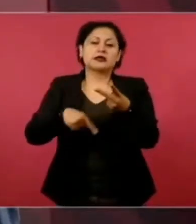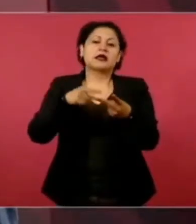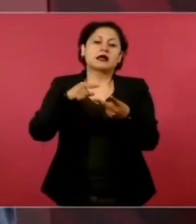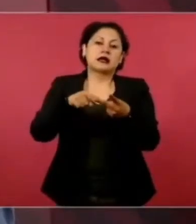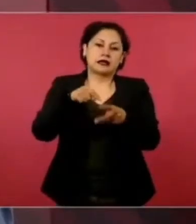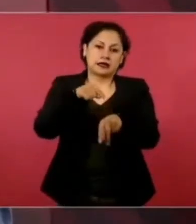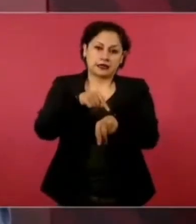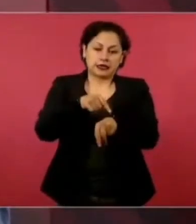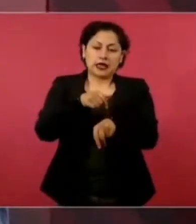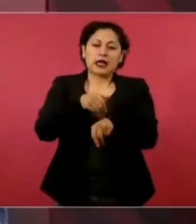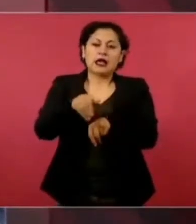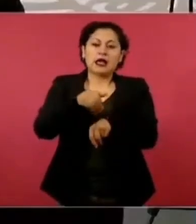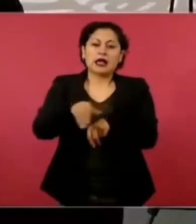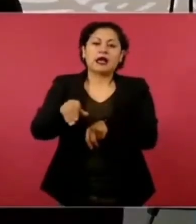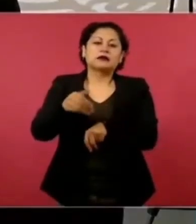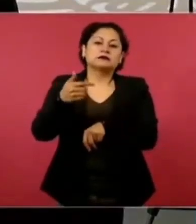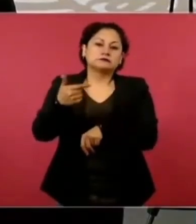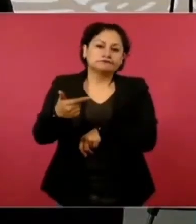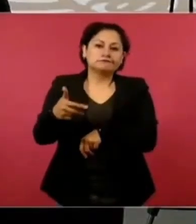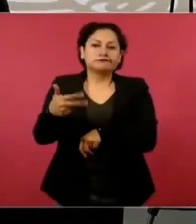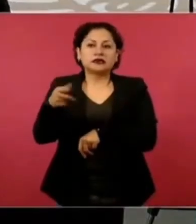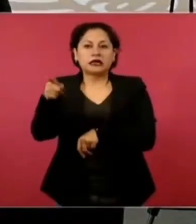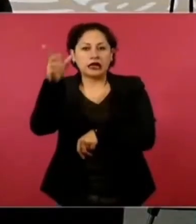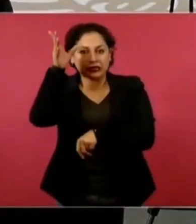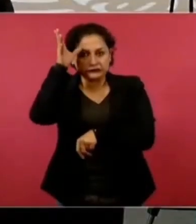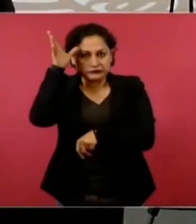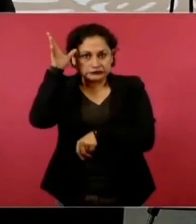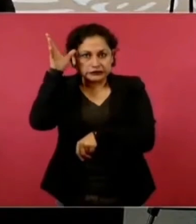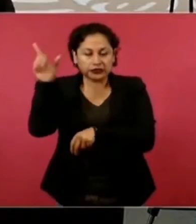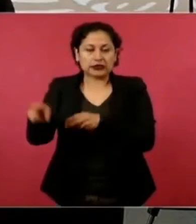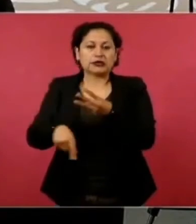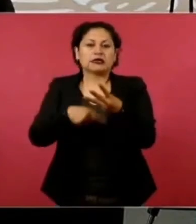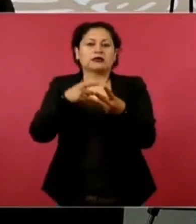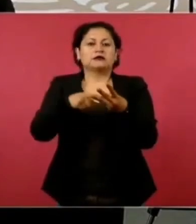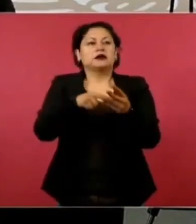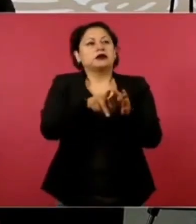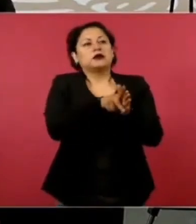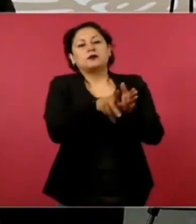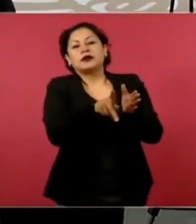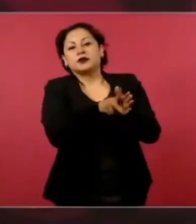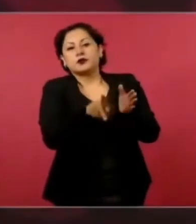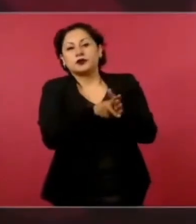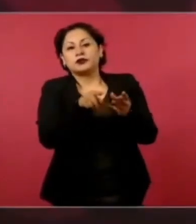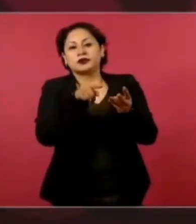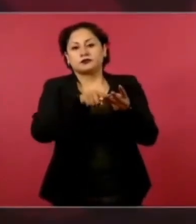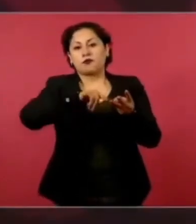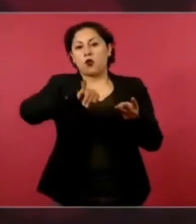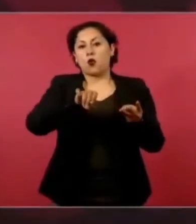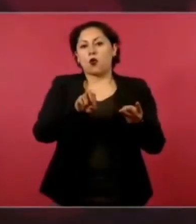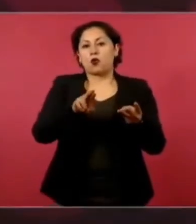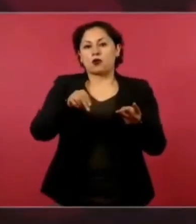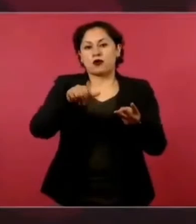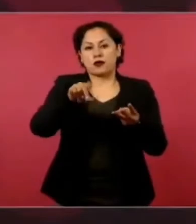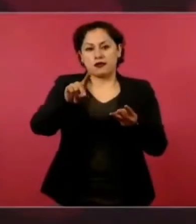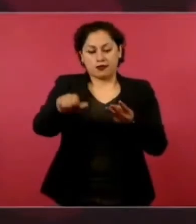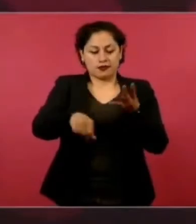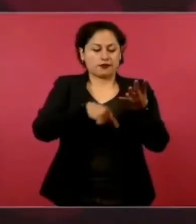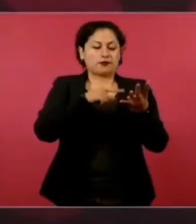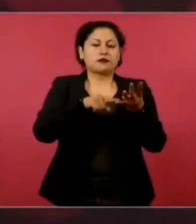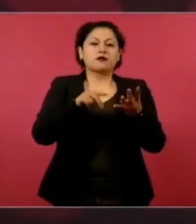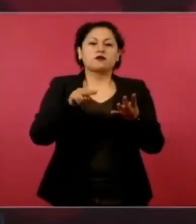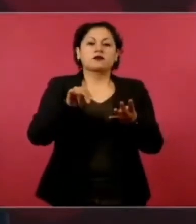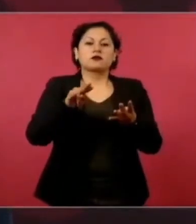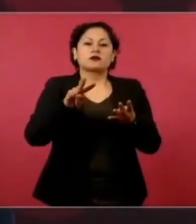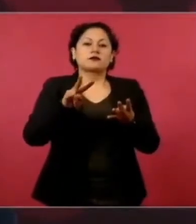Y en el periodismo, La Jornada, El Universal,